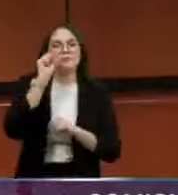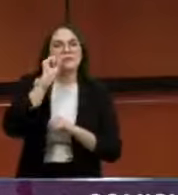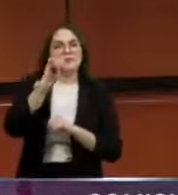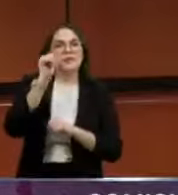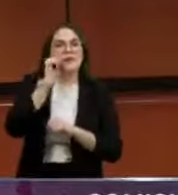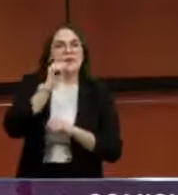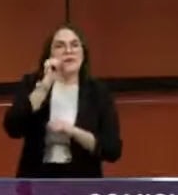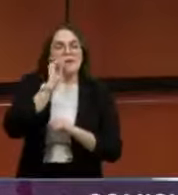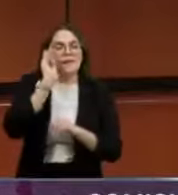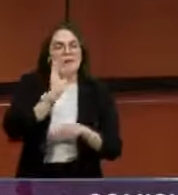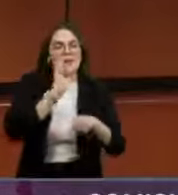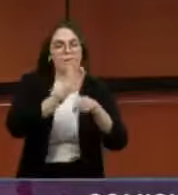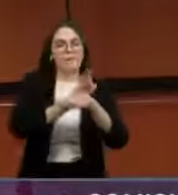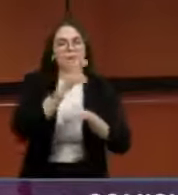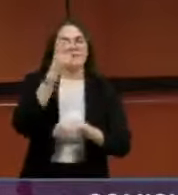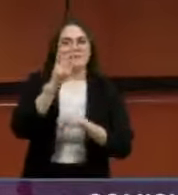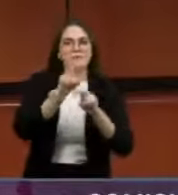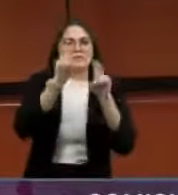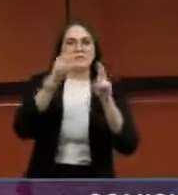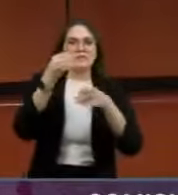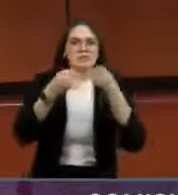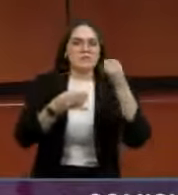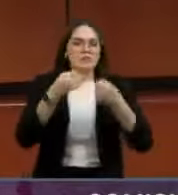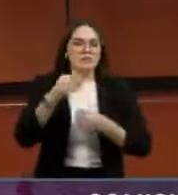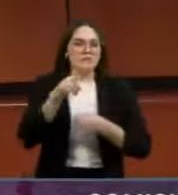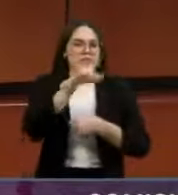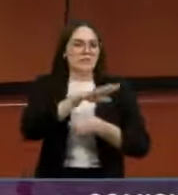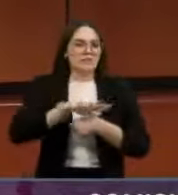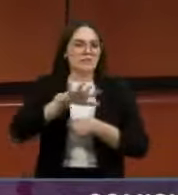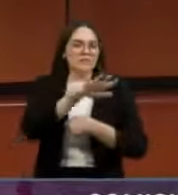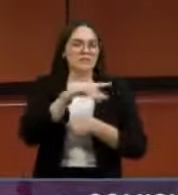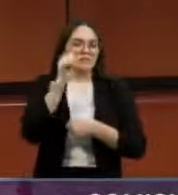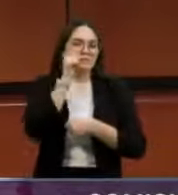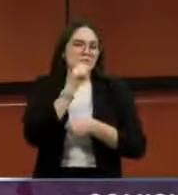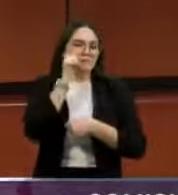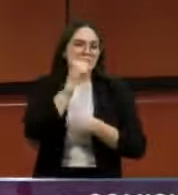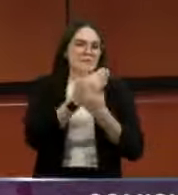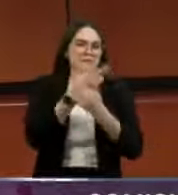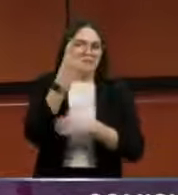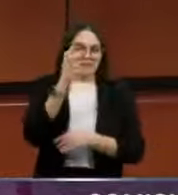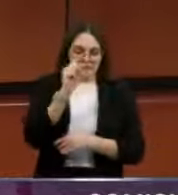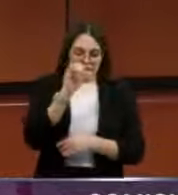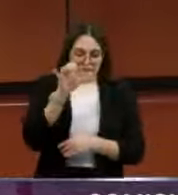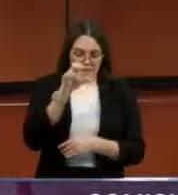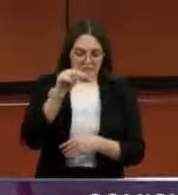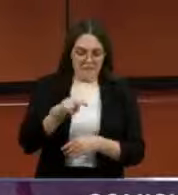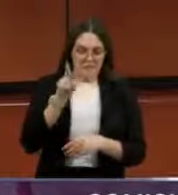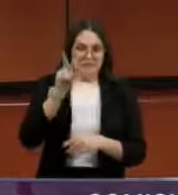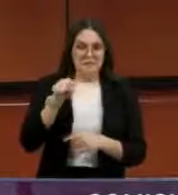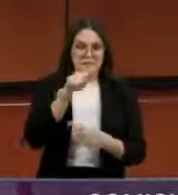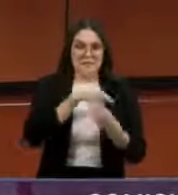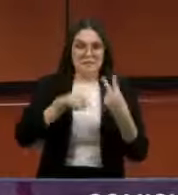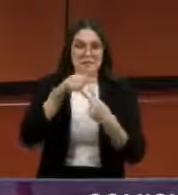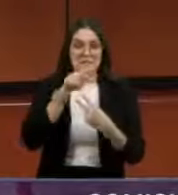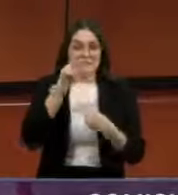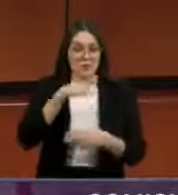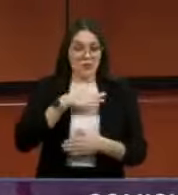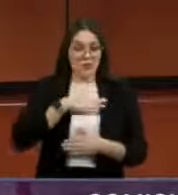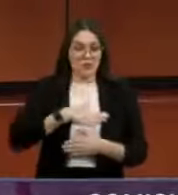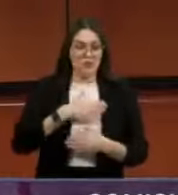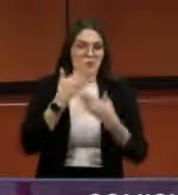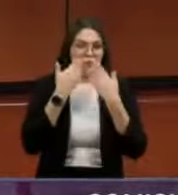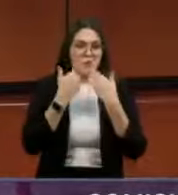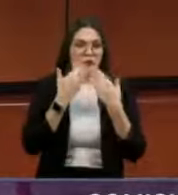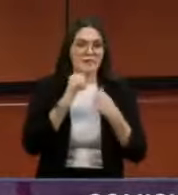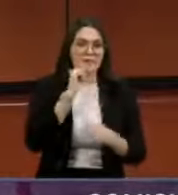especial de esa Corte de Justicia, la cual no tiene nada de justa.